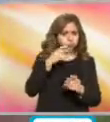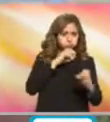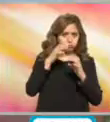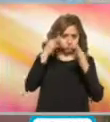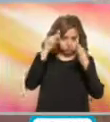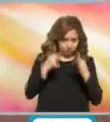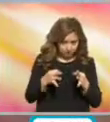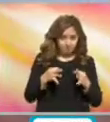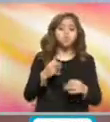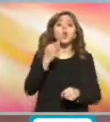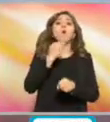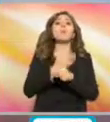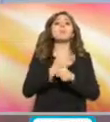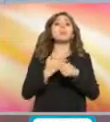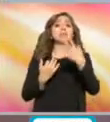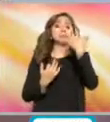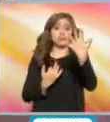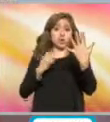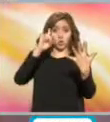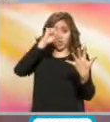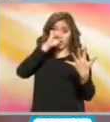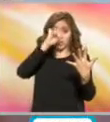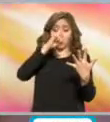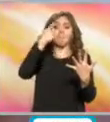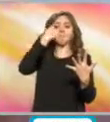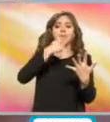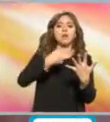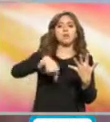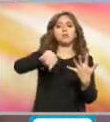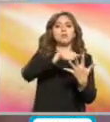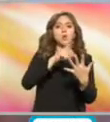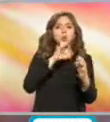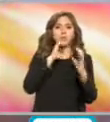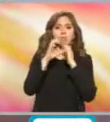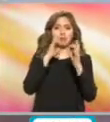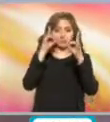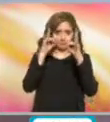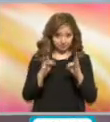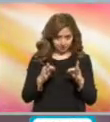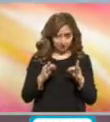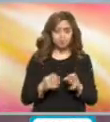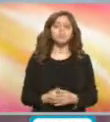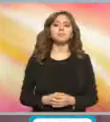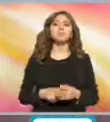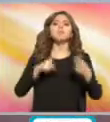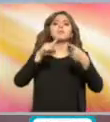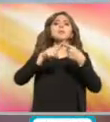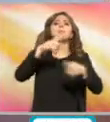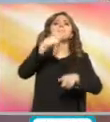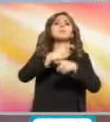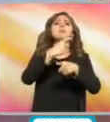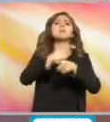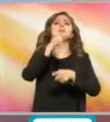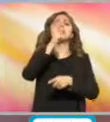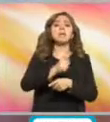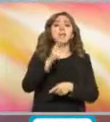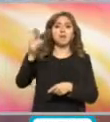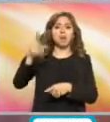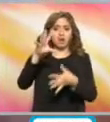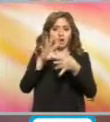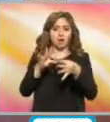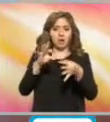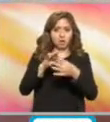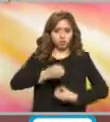nosotros 5 tips para que podamos establecer esta conversación de manera adecuada. La primera es hablar sin interrupciones,